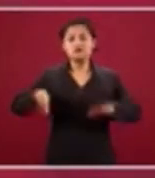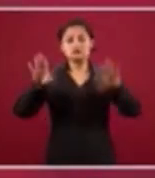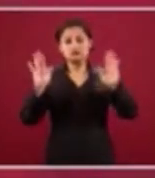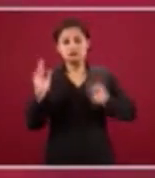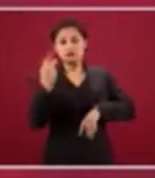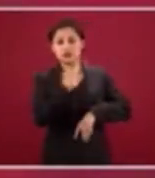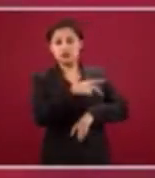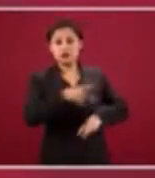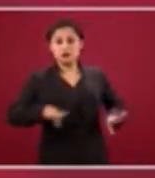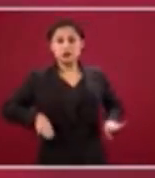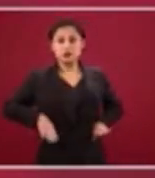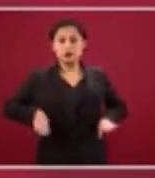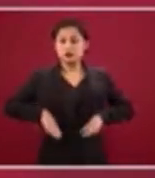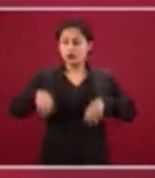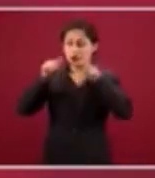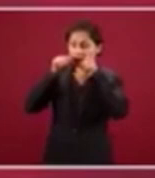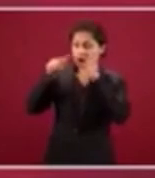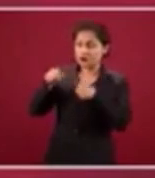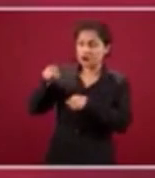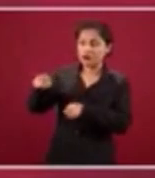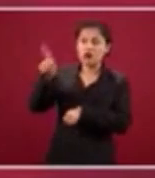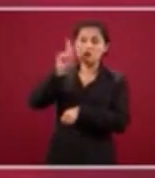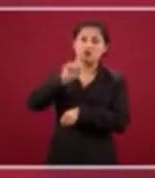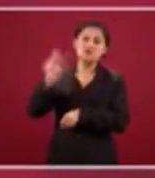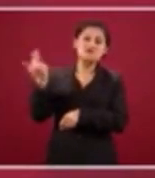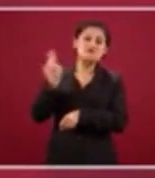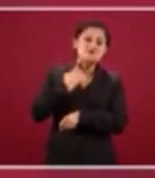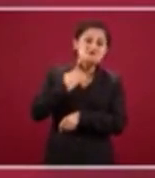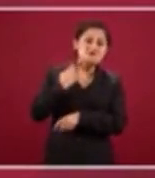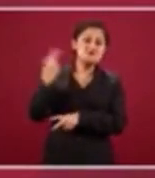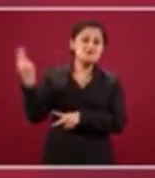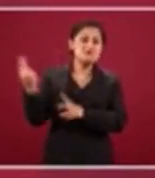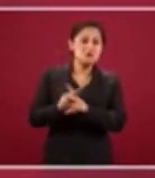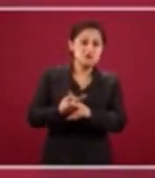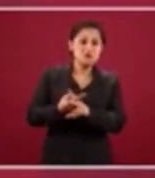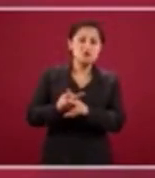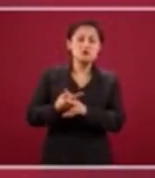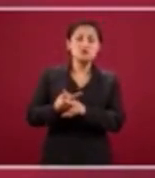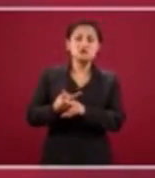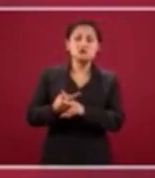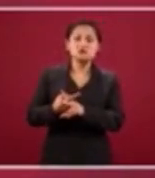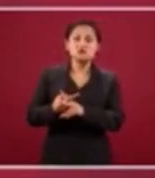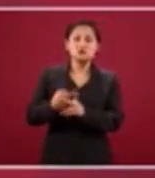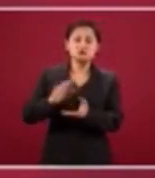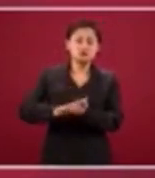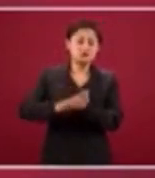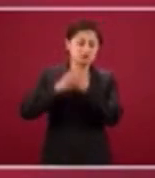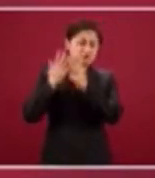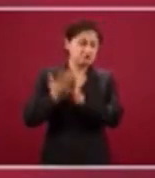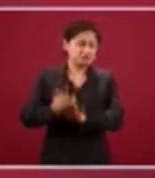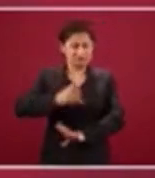de los homicidios, del feminicidio, ¿sí?, de la violencia